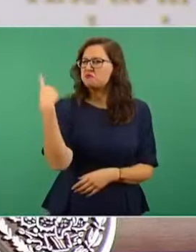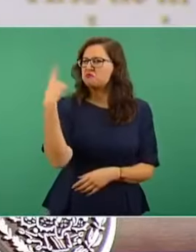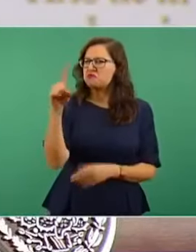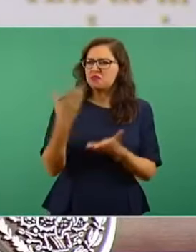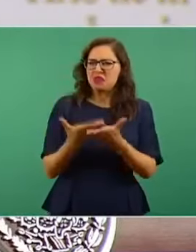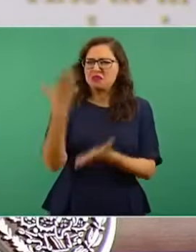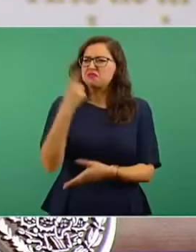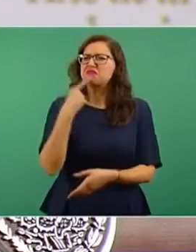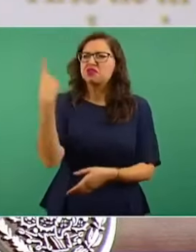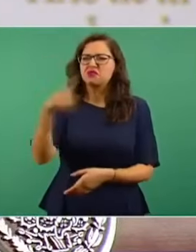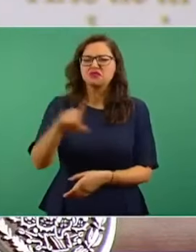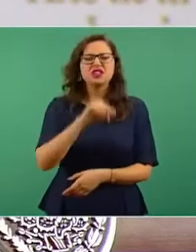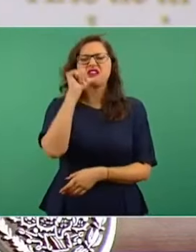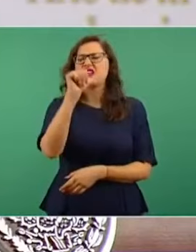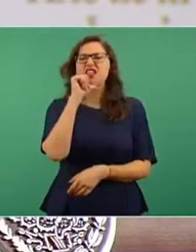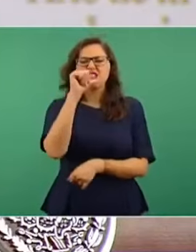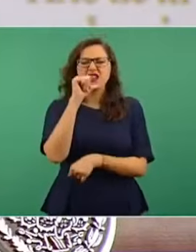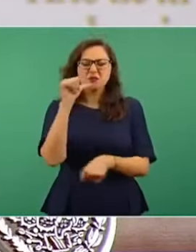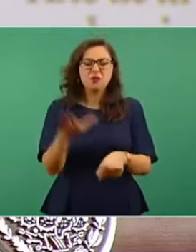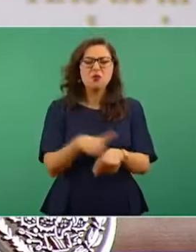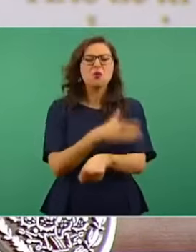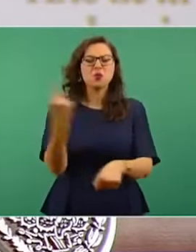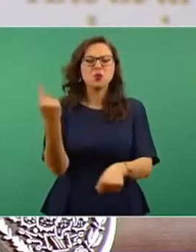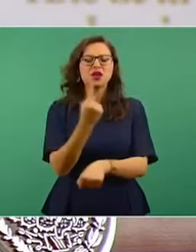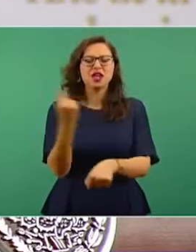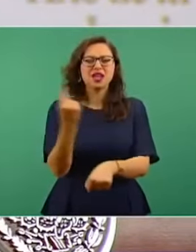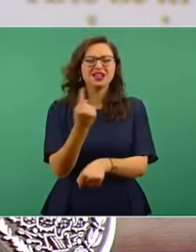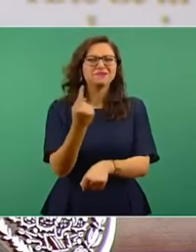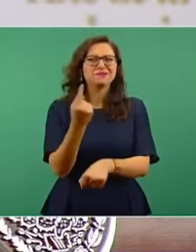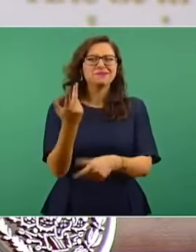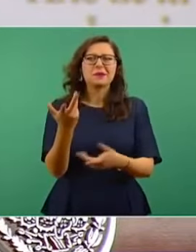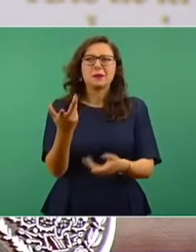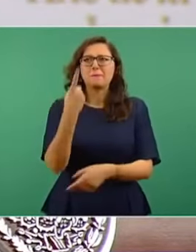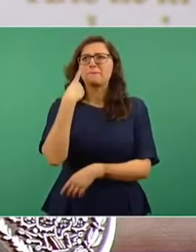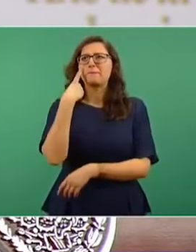porque decidimos no